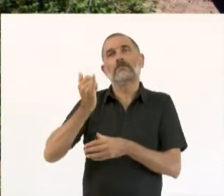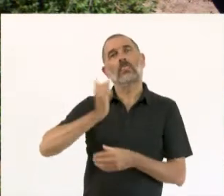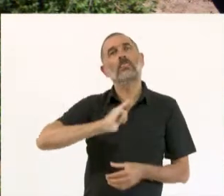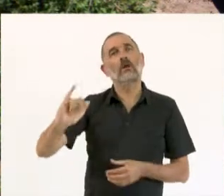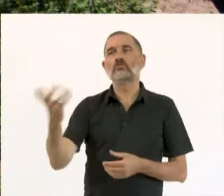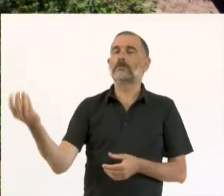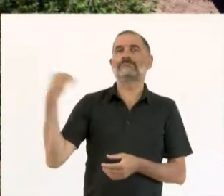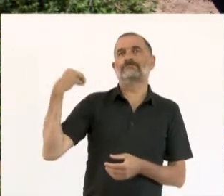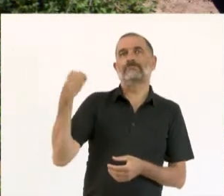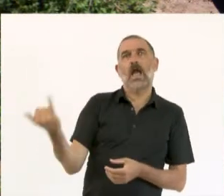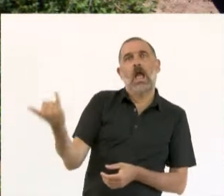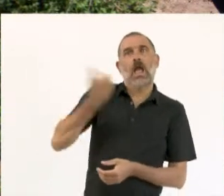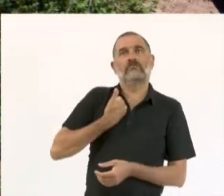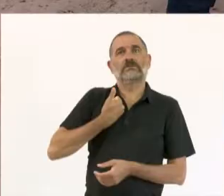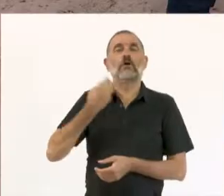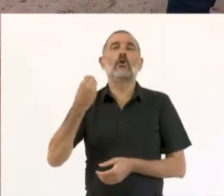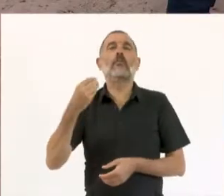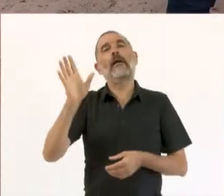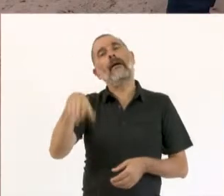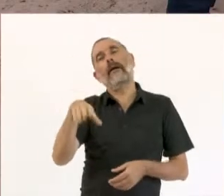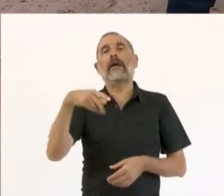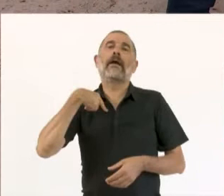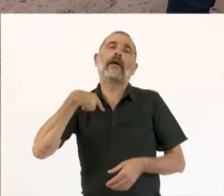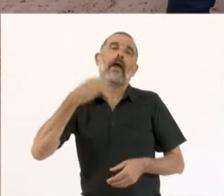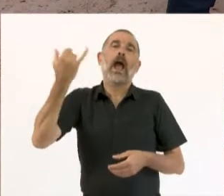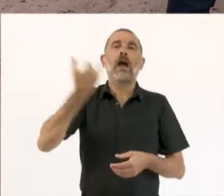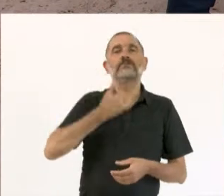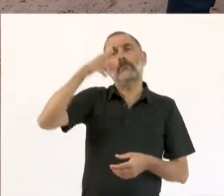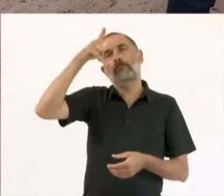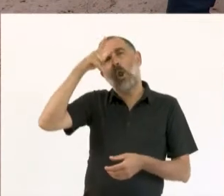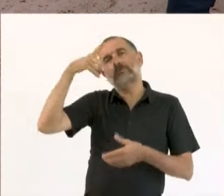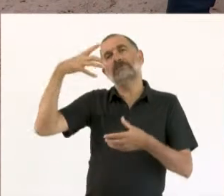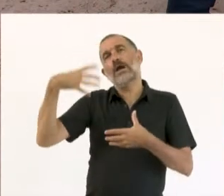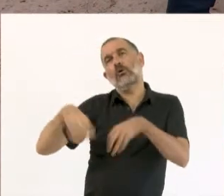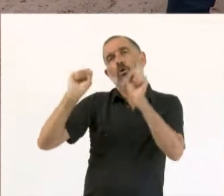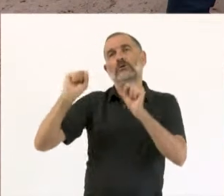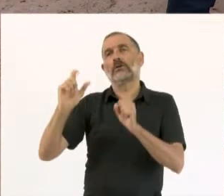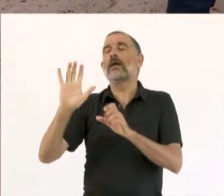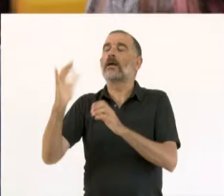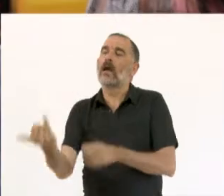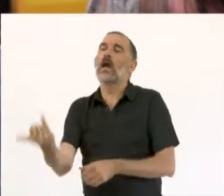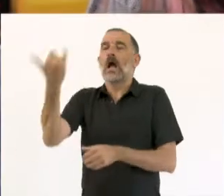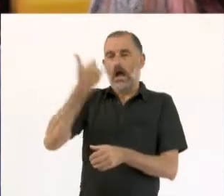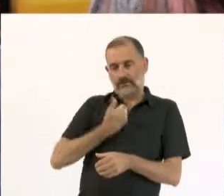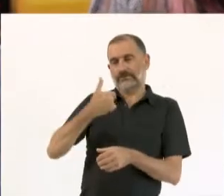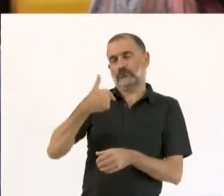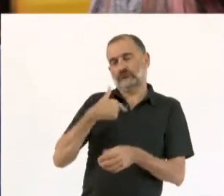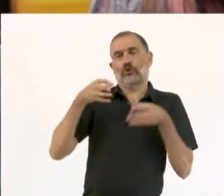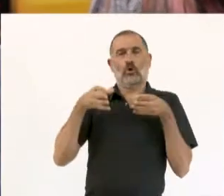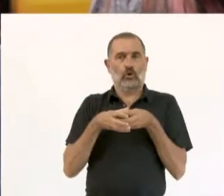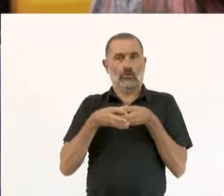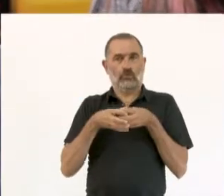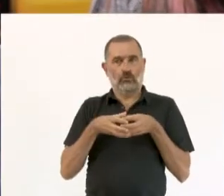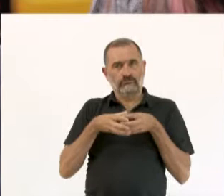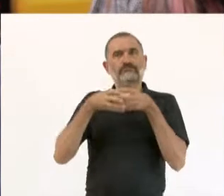Se hace la denuncia a la policía, la policía nos contacta a nosotros, al equipo de rescate, y es un trabajo, es un convenio junto con